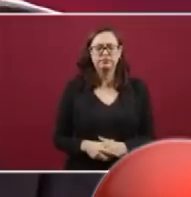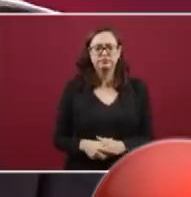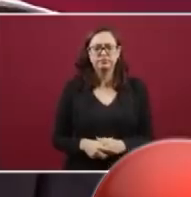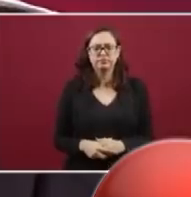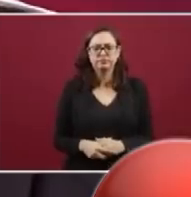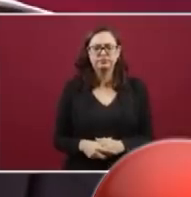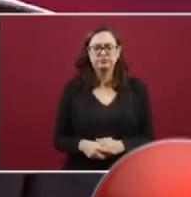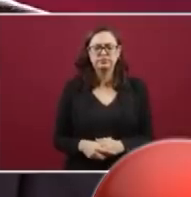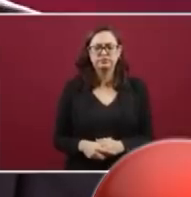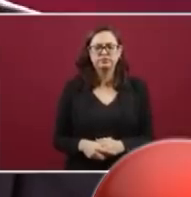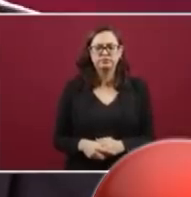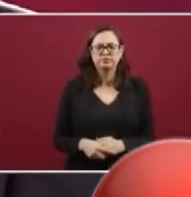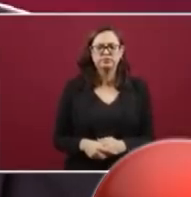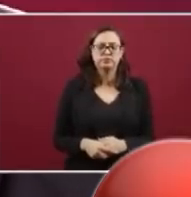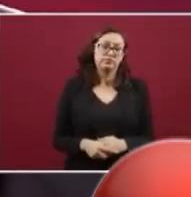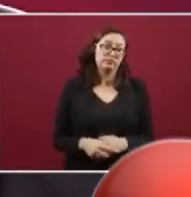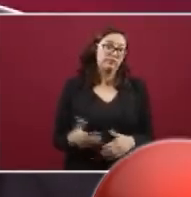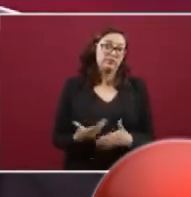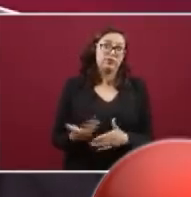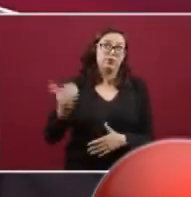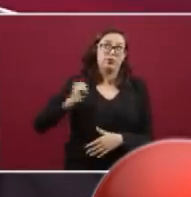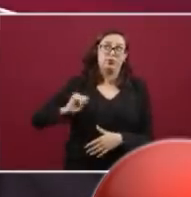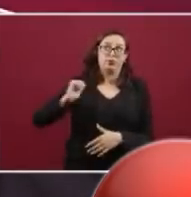En ese entonces se trabajaban